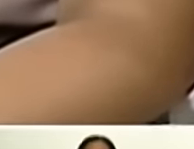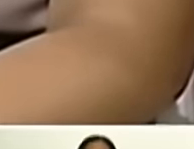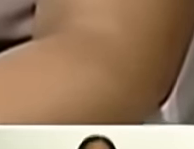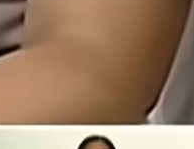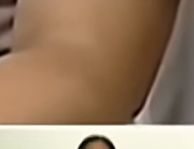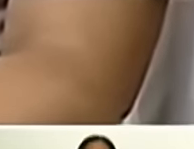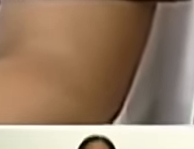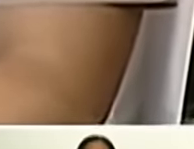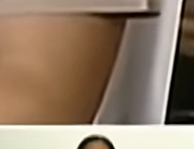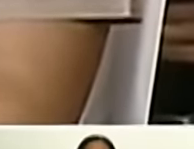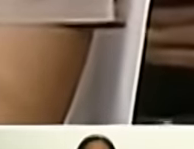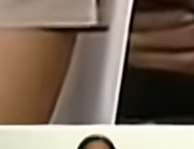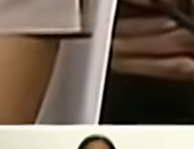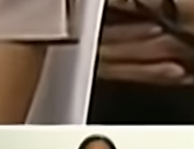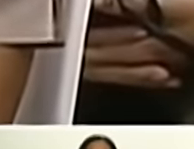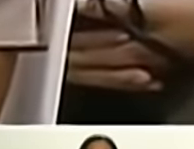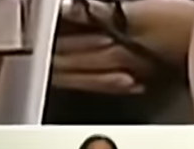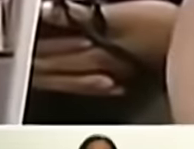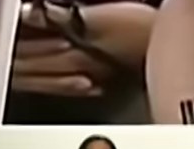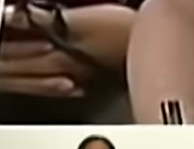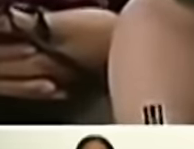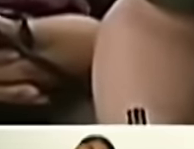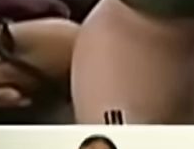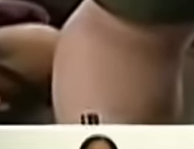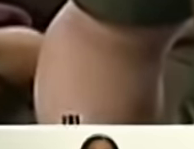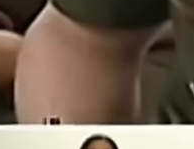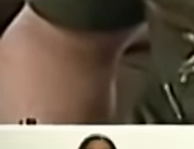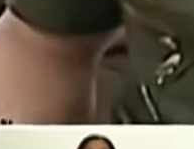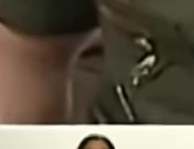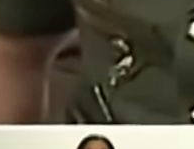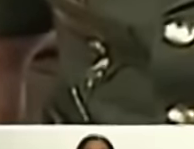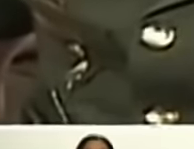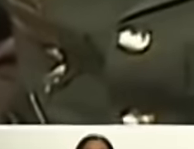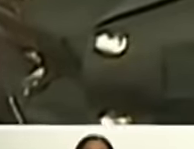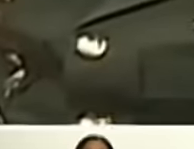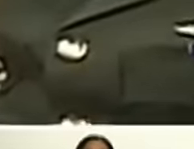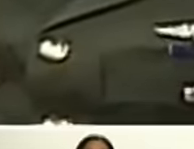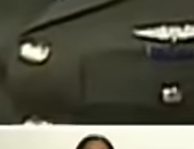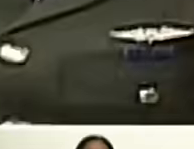En aquella época, el pueblo consiguió un líder.